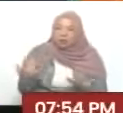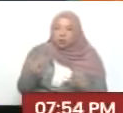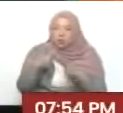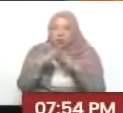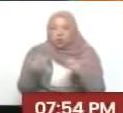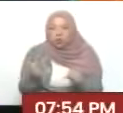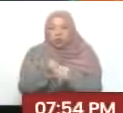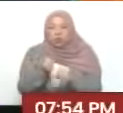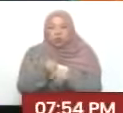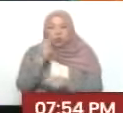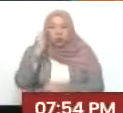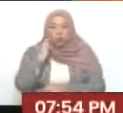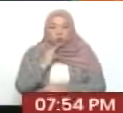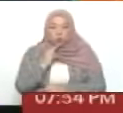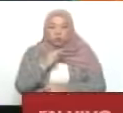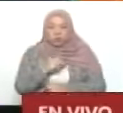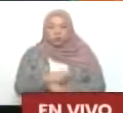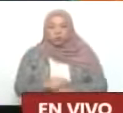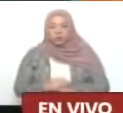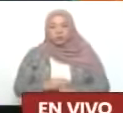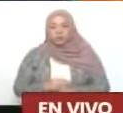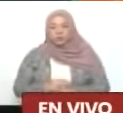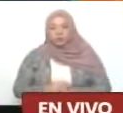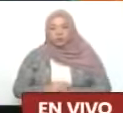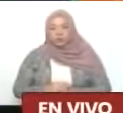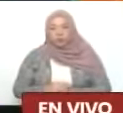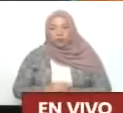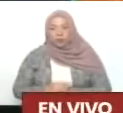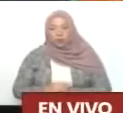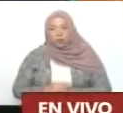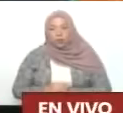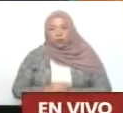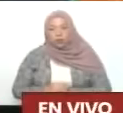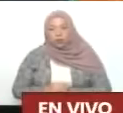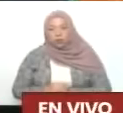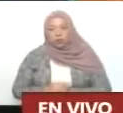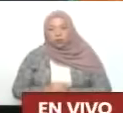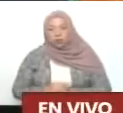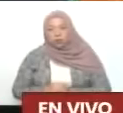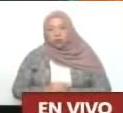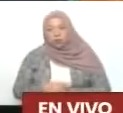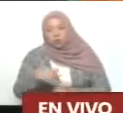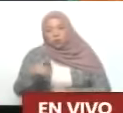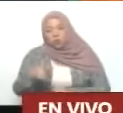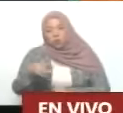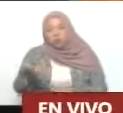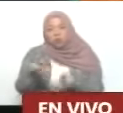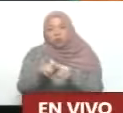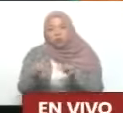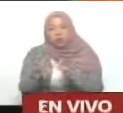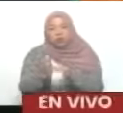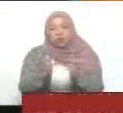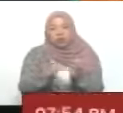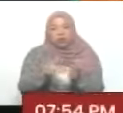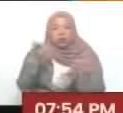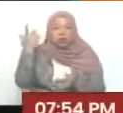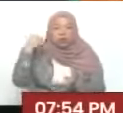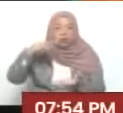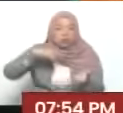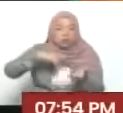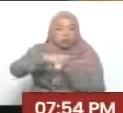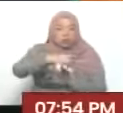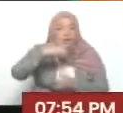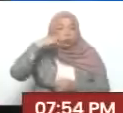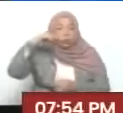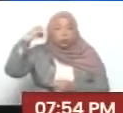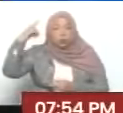pues, los bolivarianos. A Cristo y a Mahoma lo hubieran bombardeado ayer en Rafah, estos locos. Los